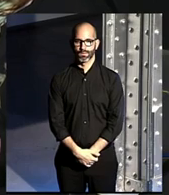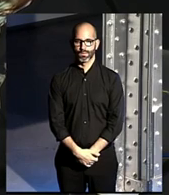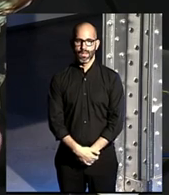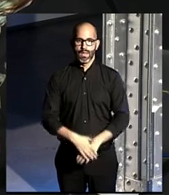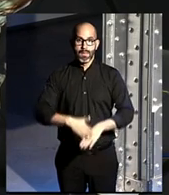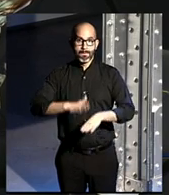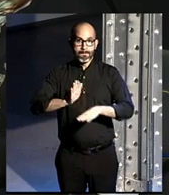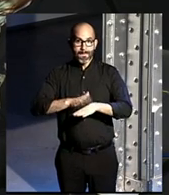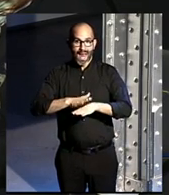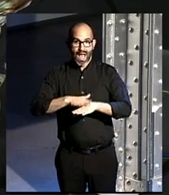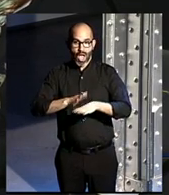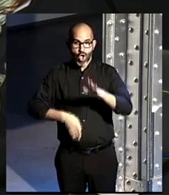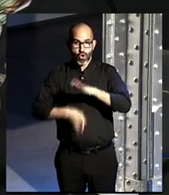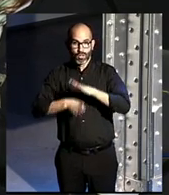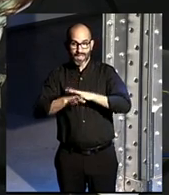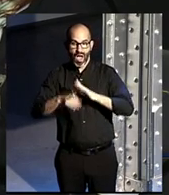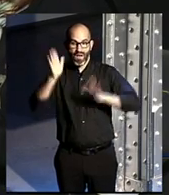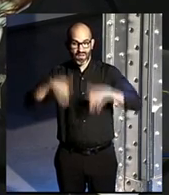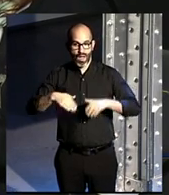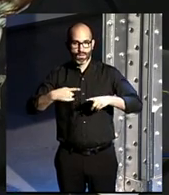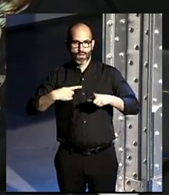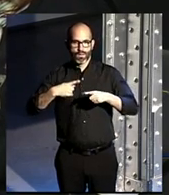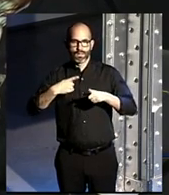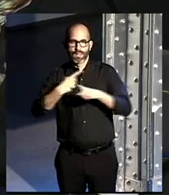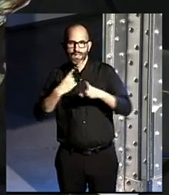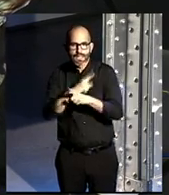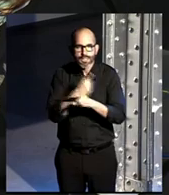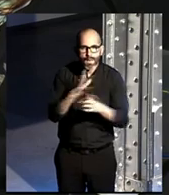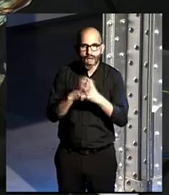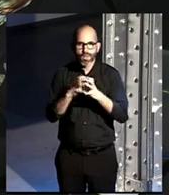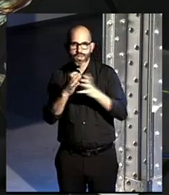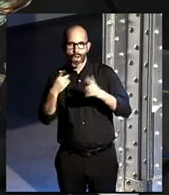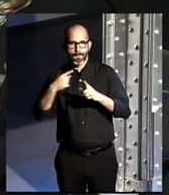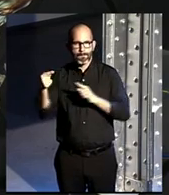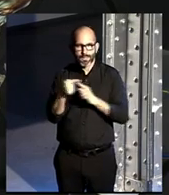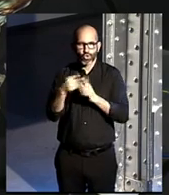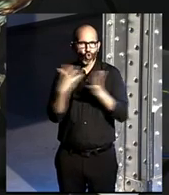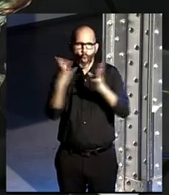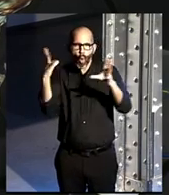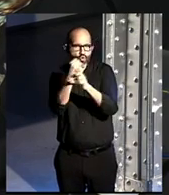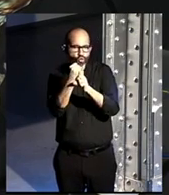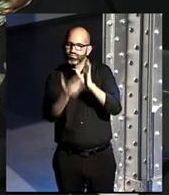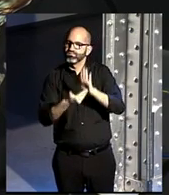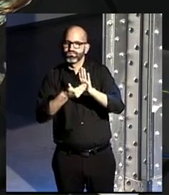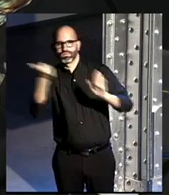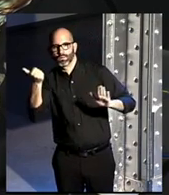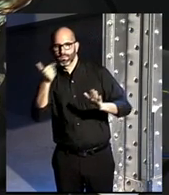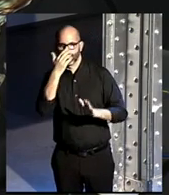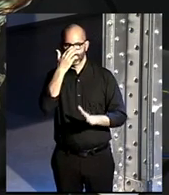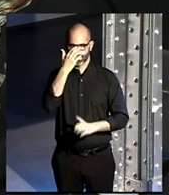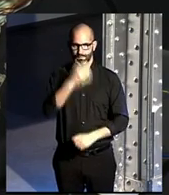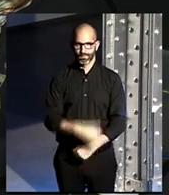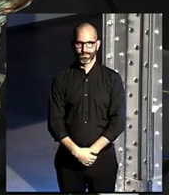Para seguir, la segunda cosa que quita es desesperación, pesimismo, todo lo negro. The publisher,